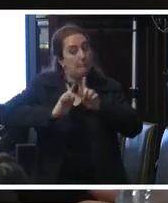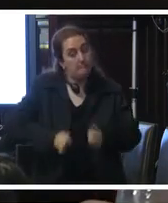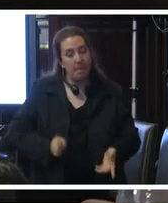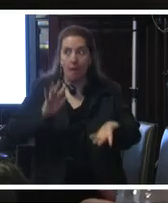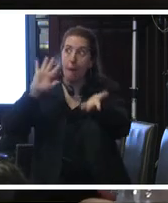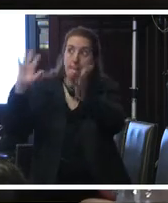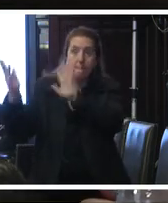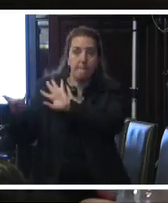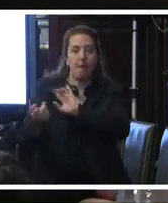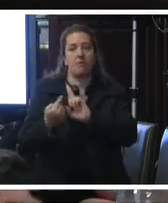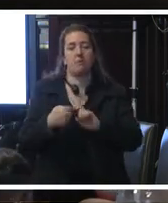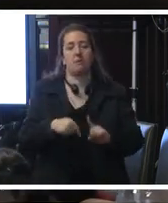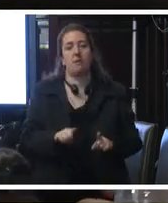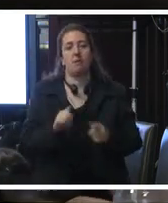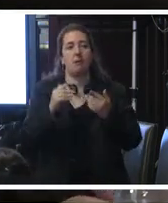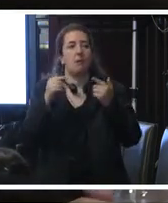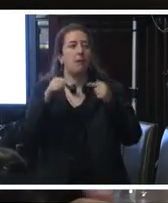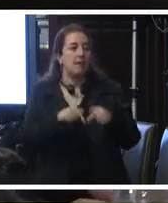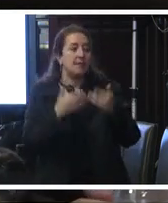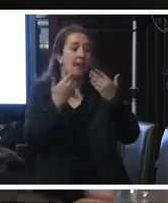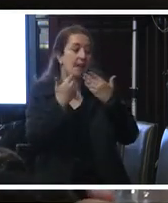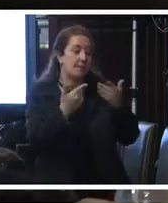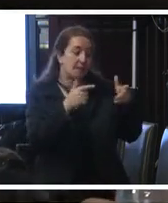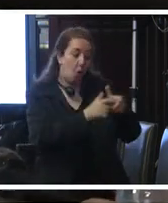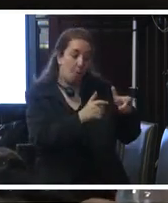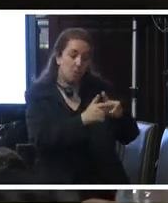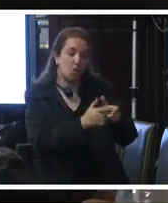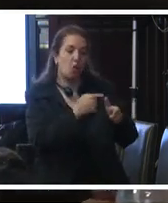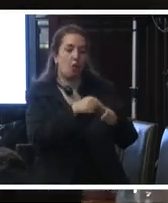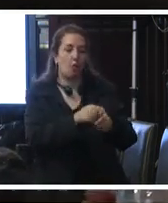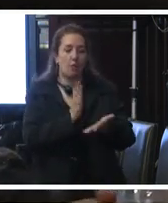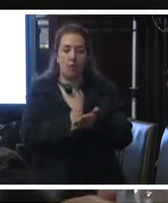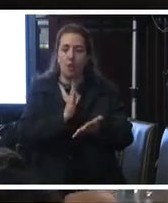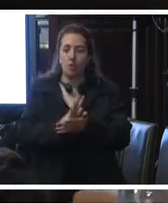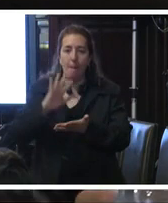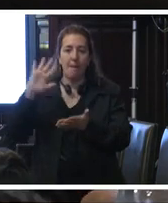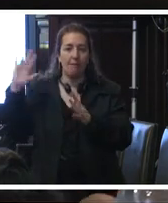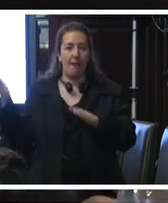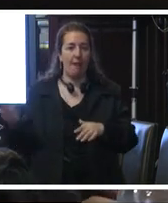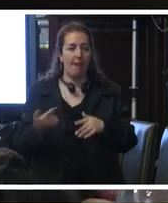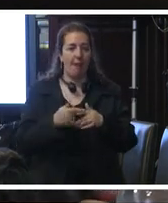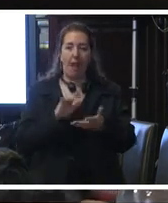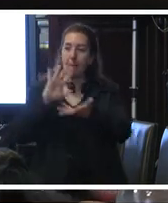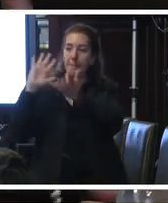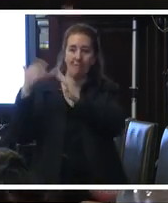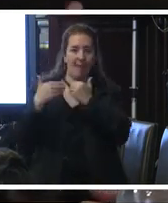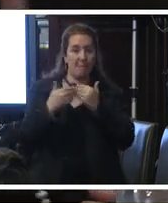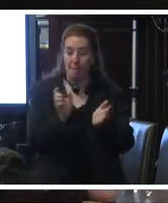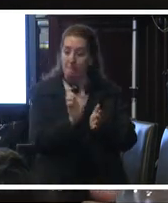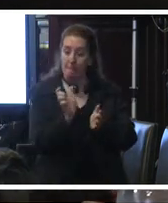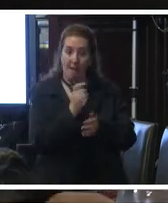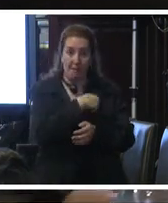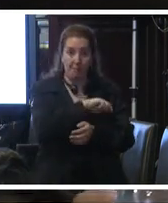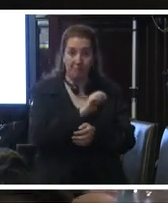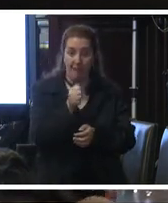ambientales, gracias a esta Comisión, los derechos ambientales, esa A que tan orgullosamente también